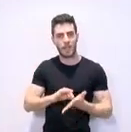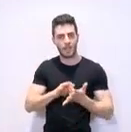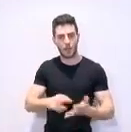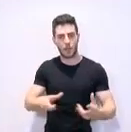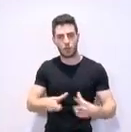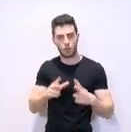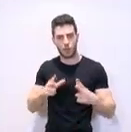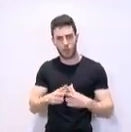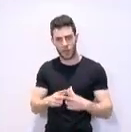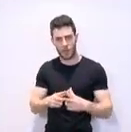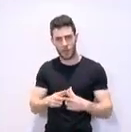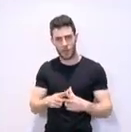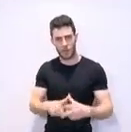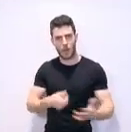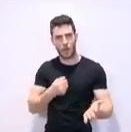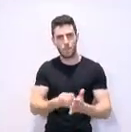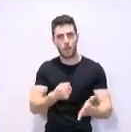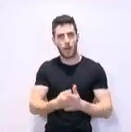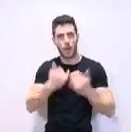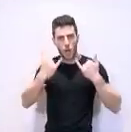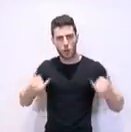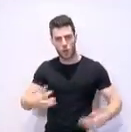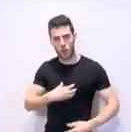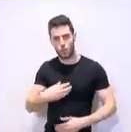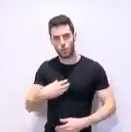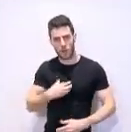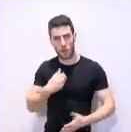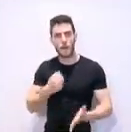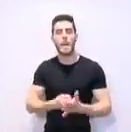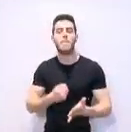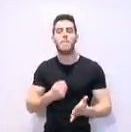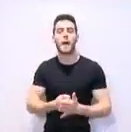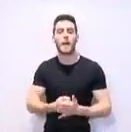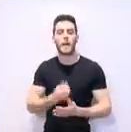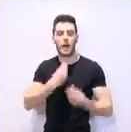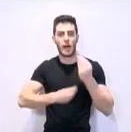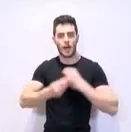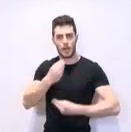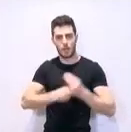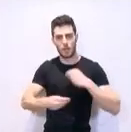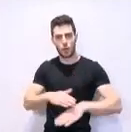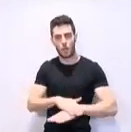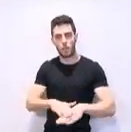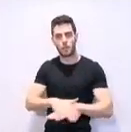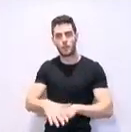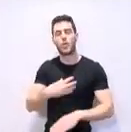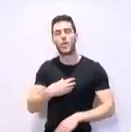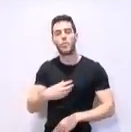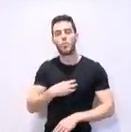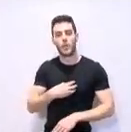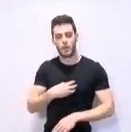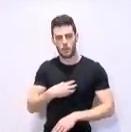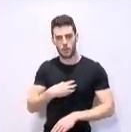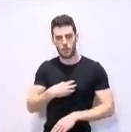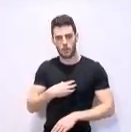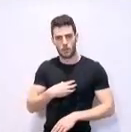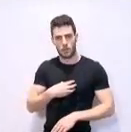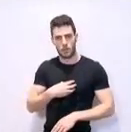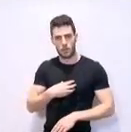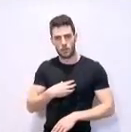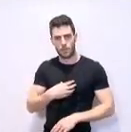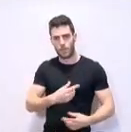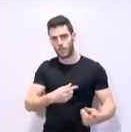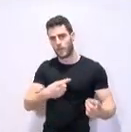sociales, las que no pueden pagar la luz, las que no pueden pagar los alimentos básicos, por encima de las